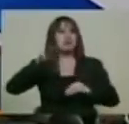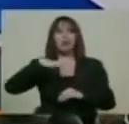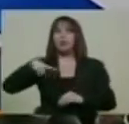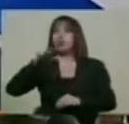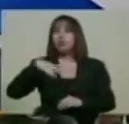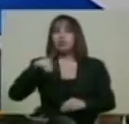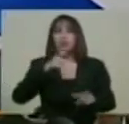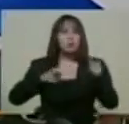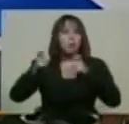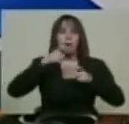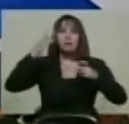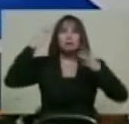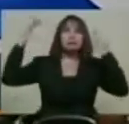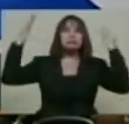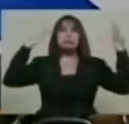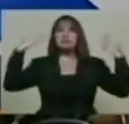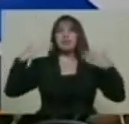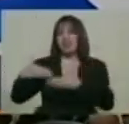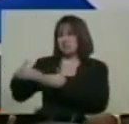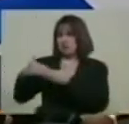¿Dónde buscan la inspiración el imperio?